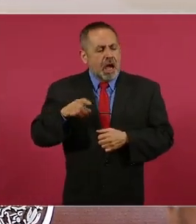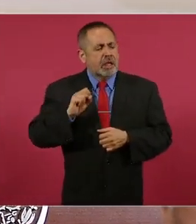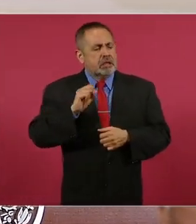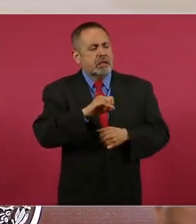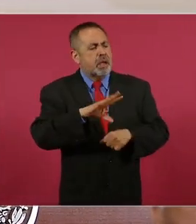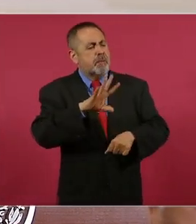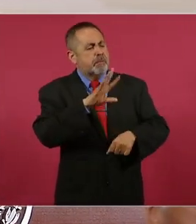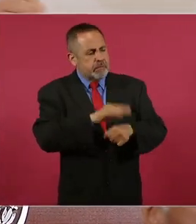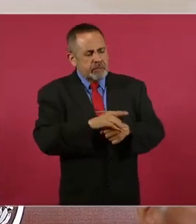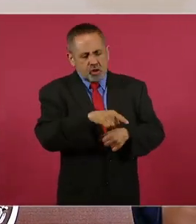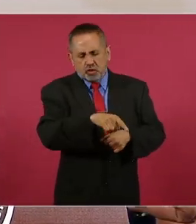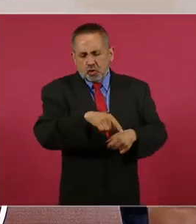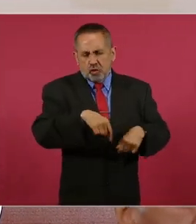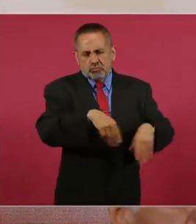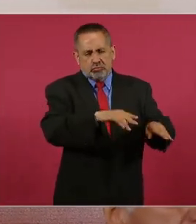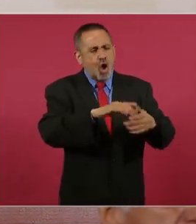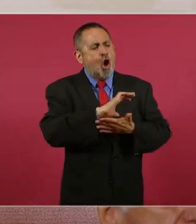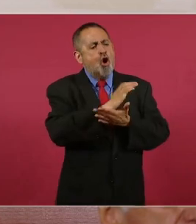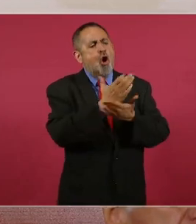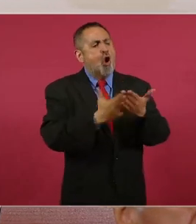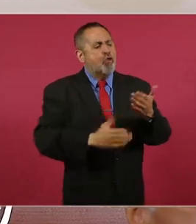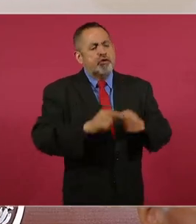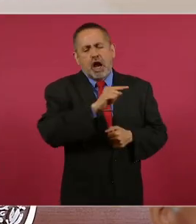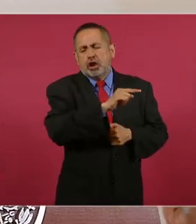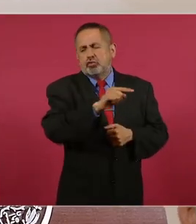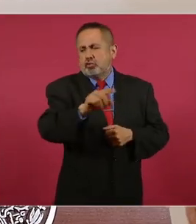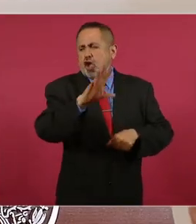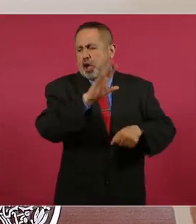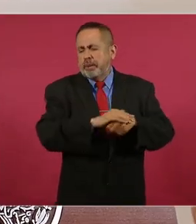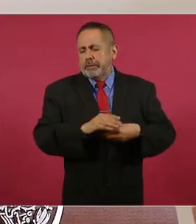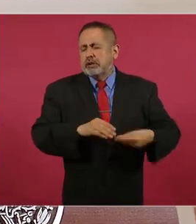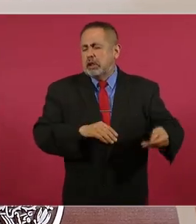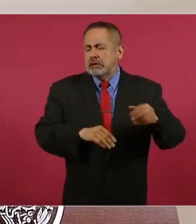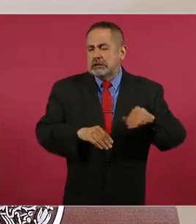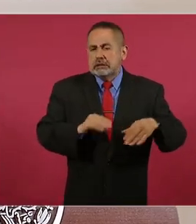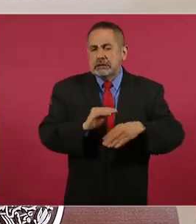que llevaran a cabo contratos también